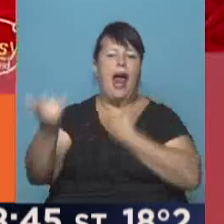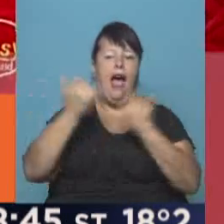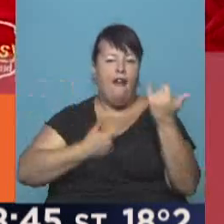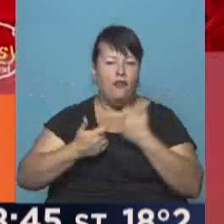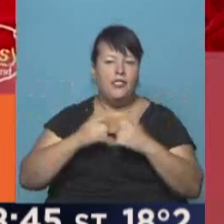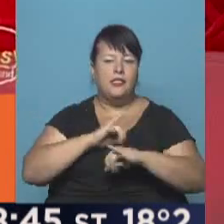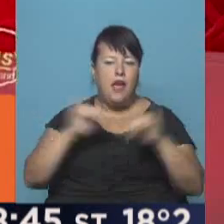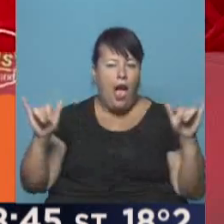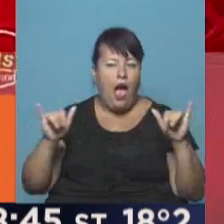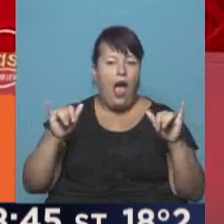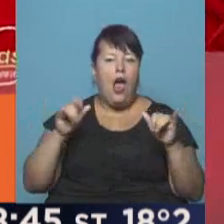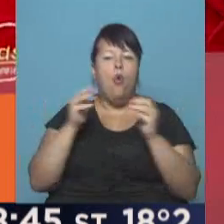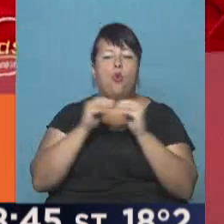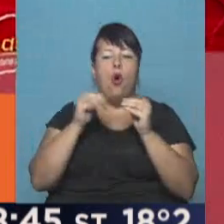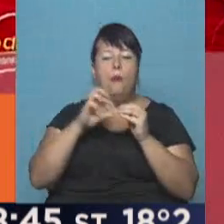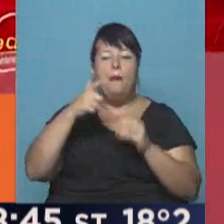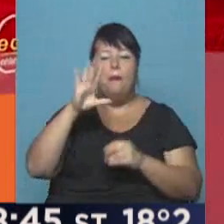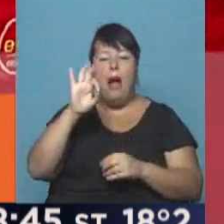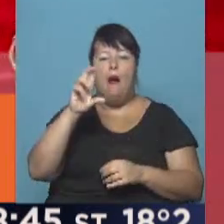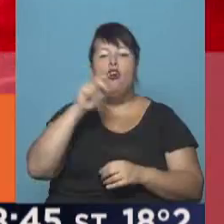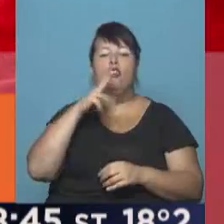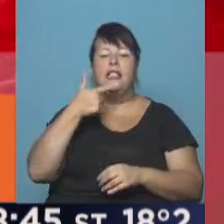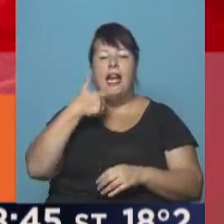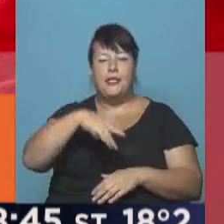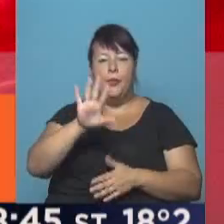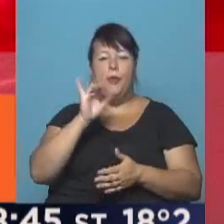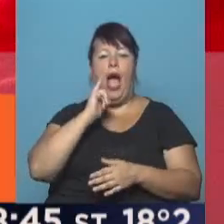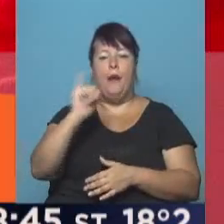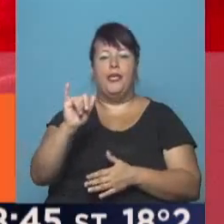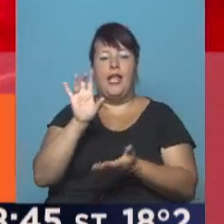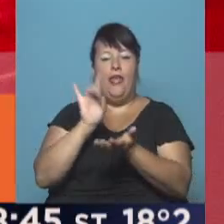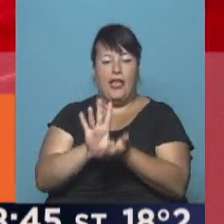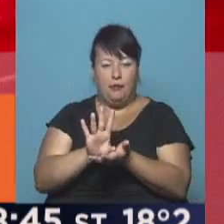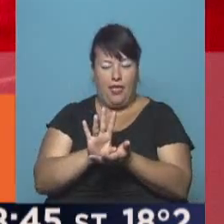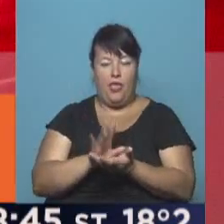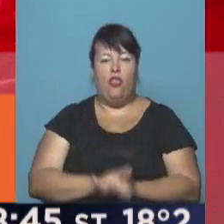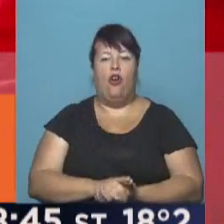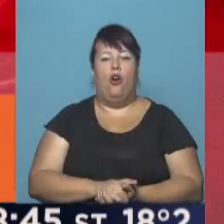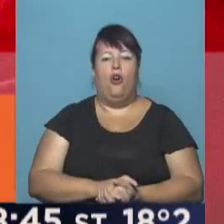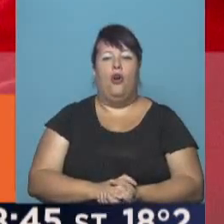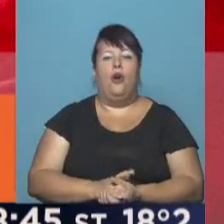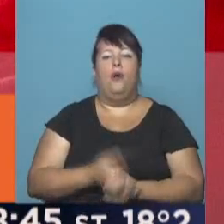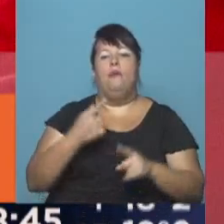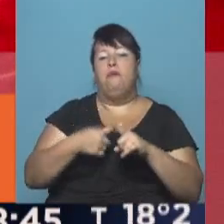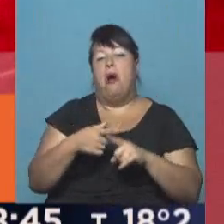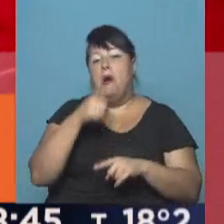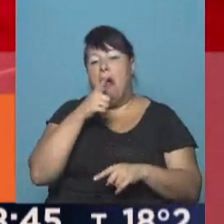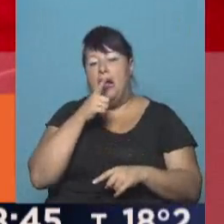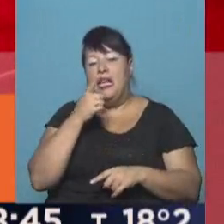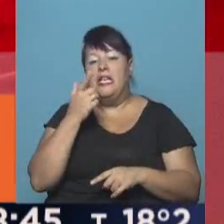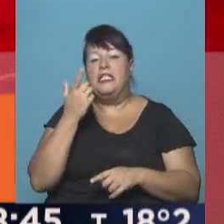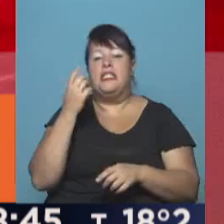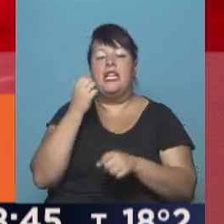que el compañero Pablo Contreras iba a ser notificado de un despido por una supuesta falta